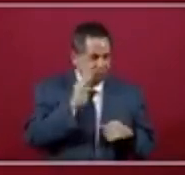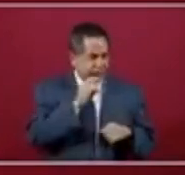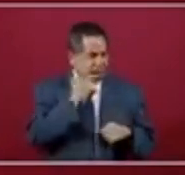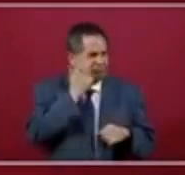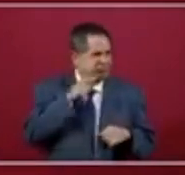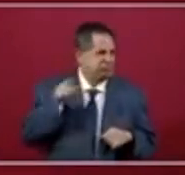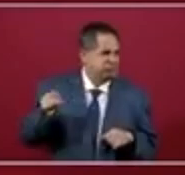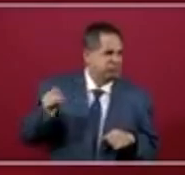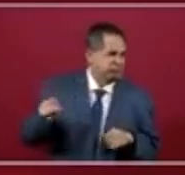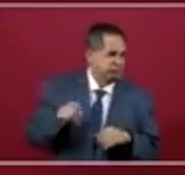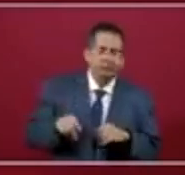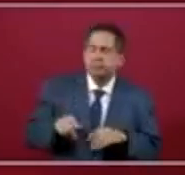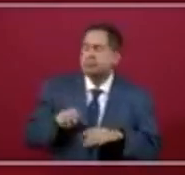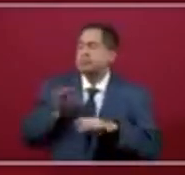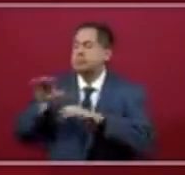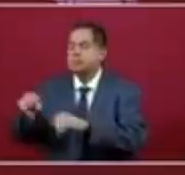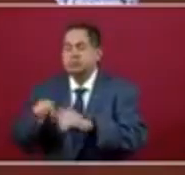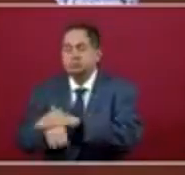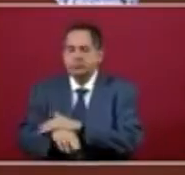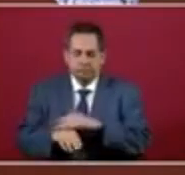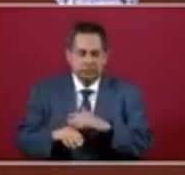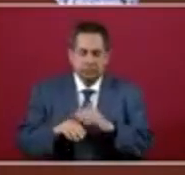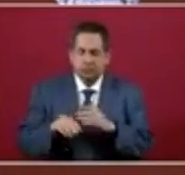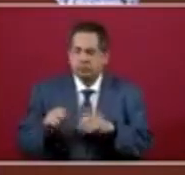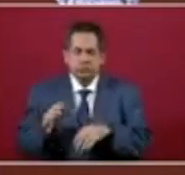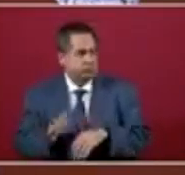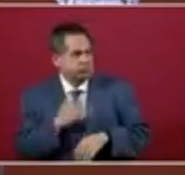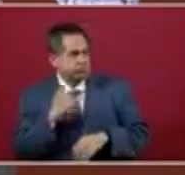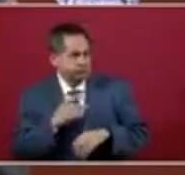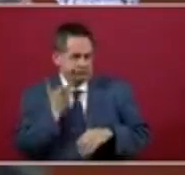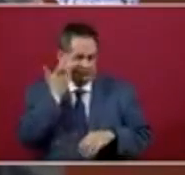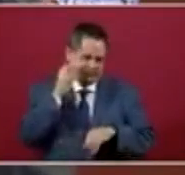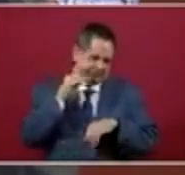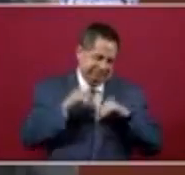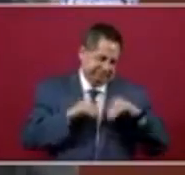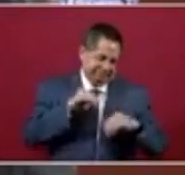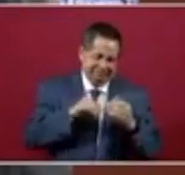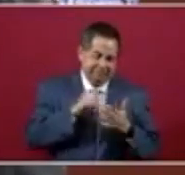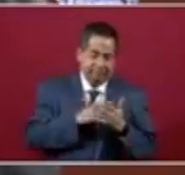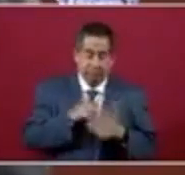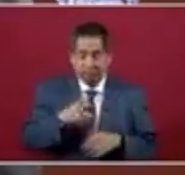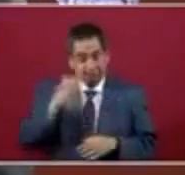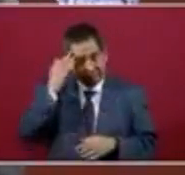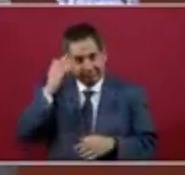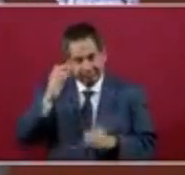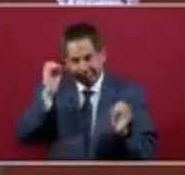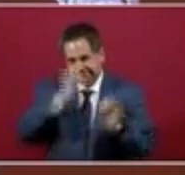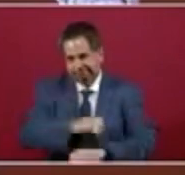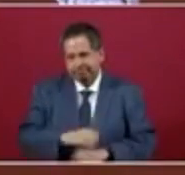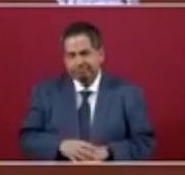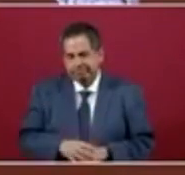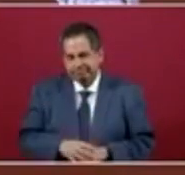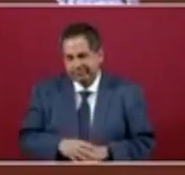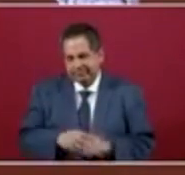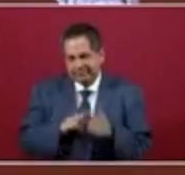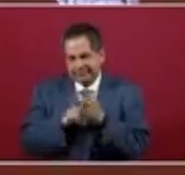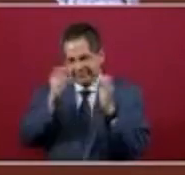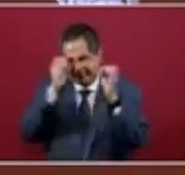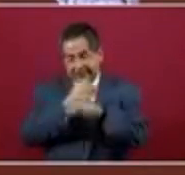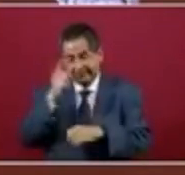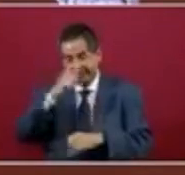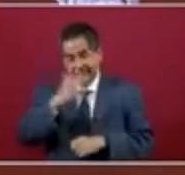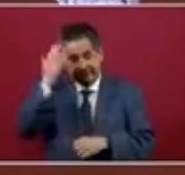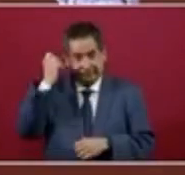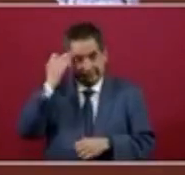políticos, una etapa negra en la vida pública del